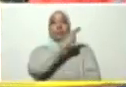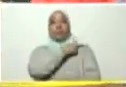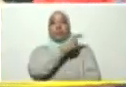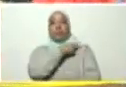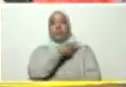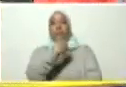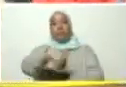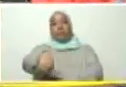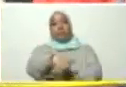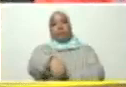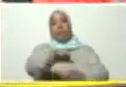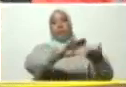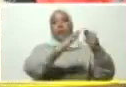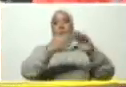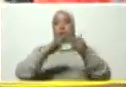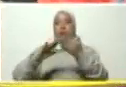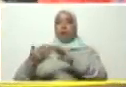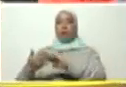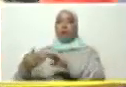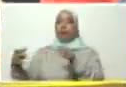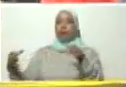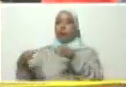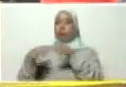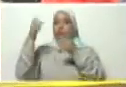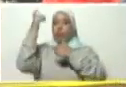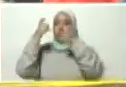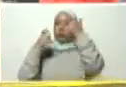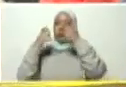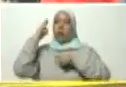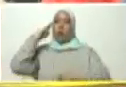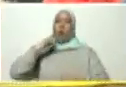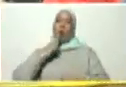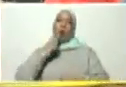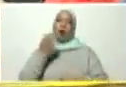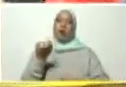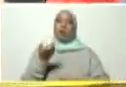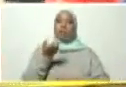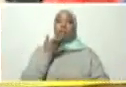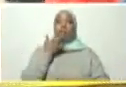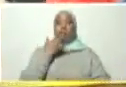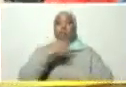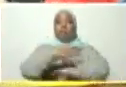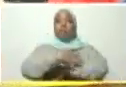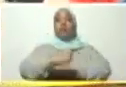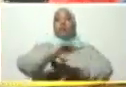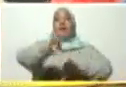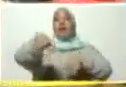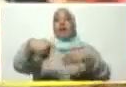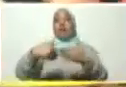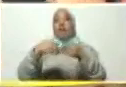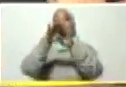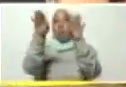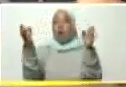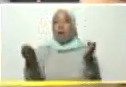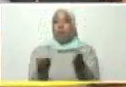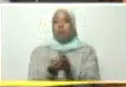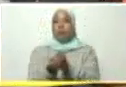jefas de calles comunidad vt por el ejemplo que han dado a Venezuela y al mundo